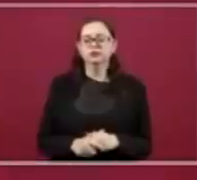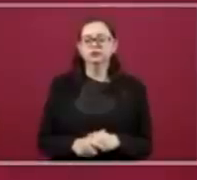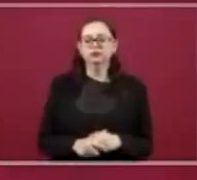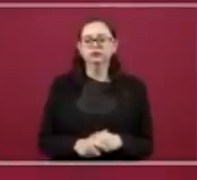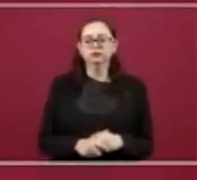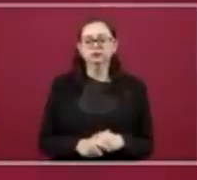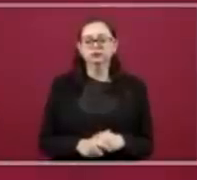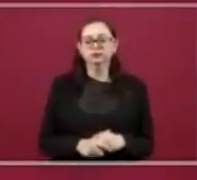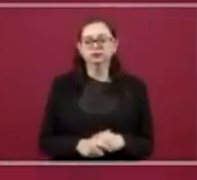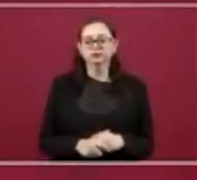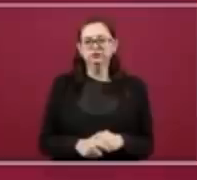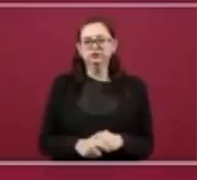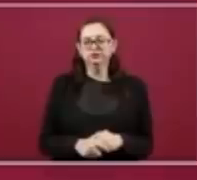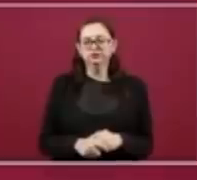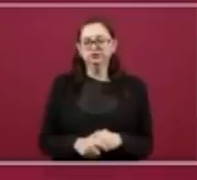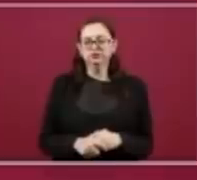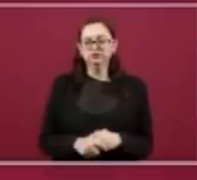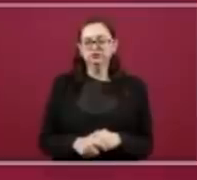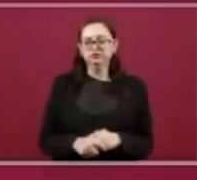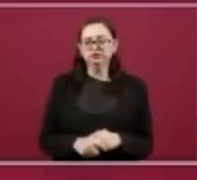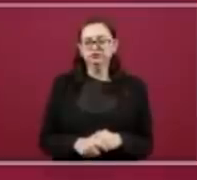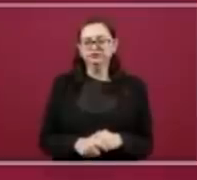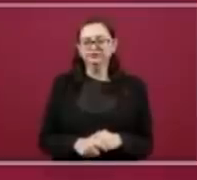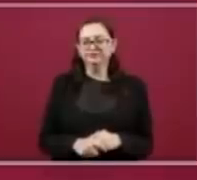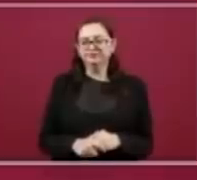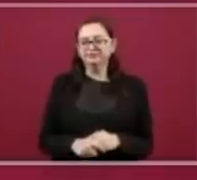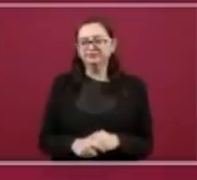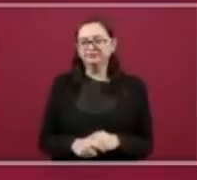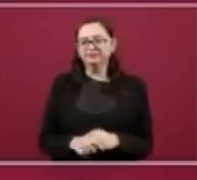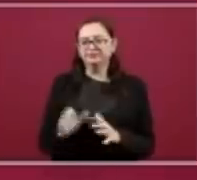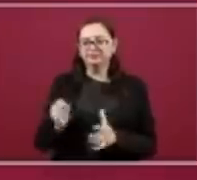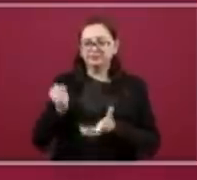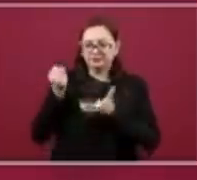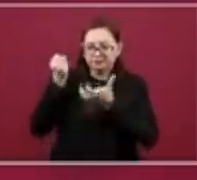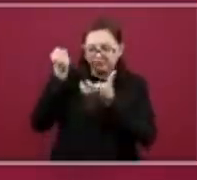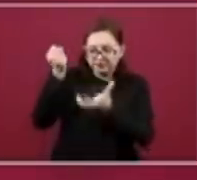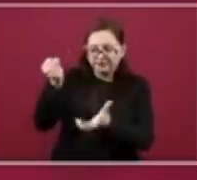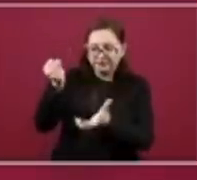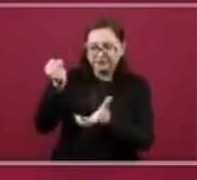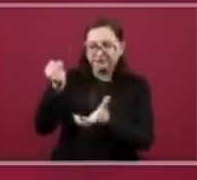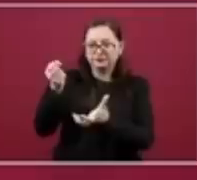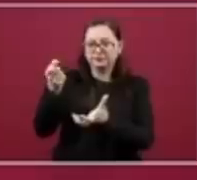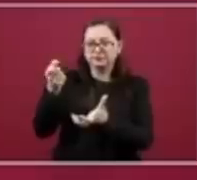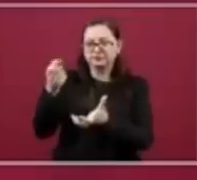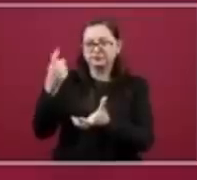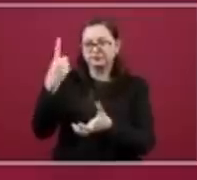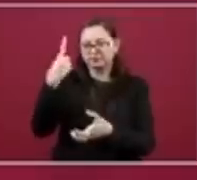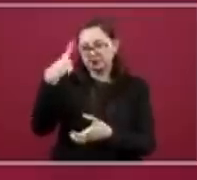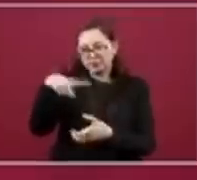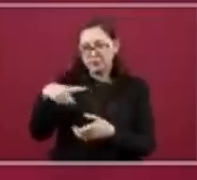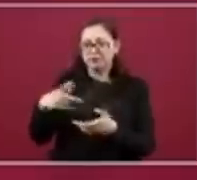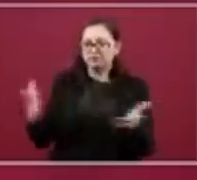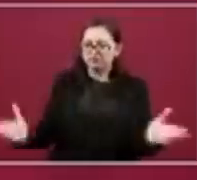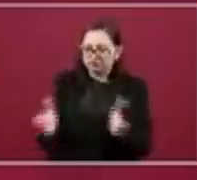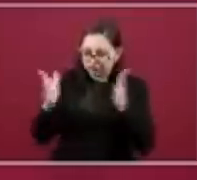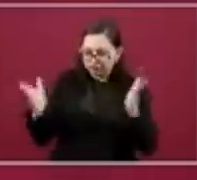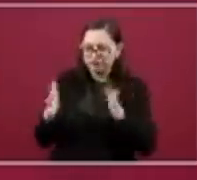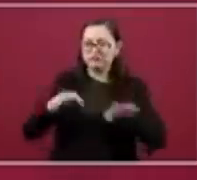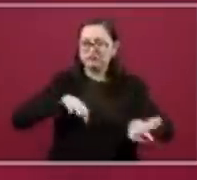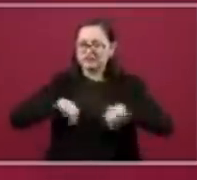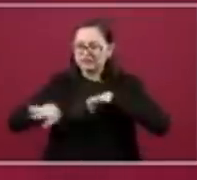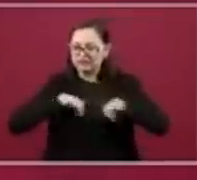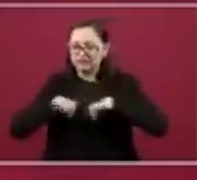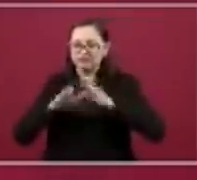Muchos recursos, como nunca, para que haya producción, para que haya trabajo, para que